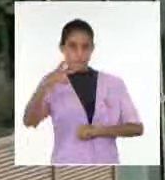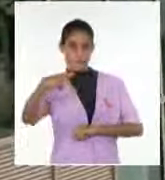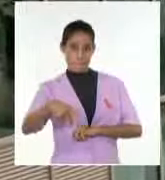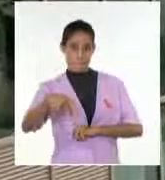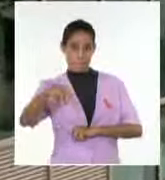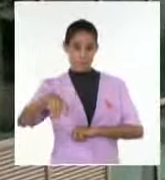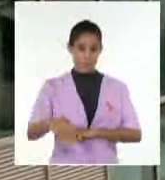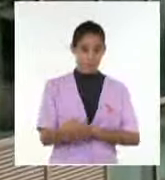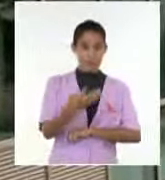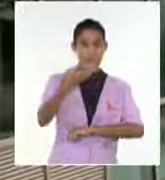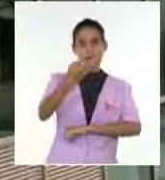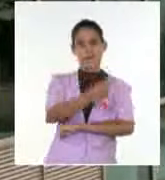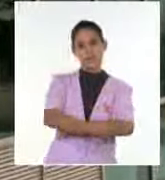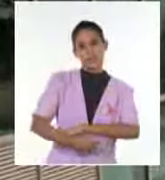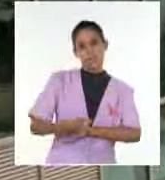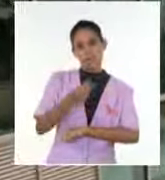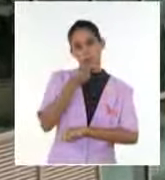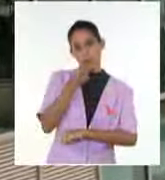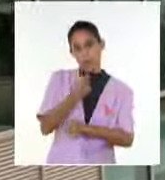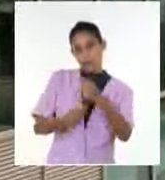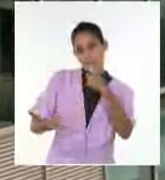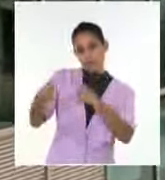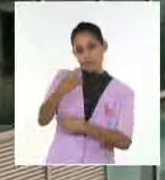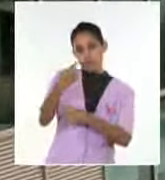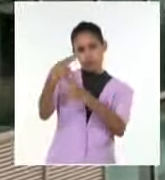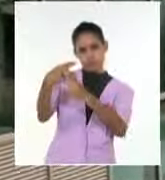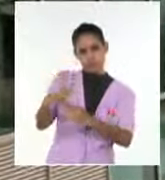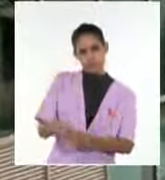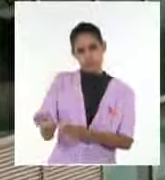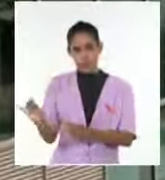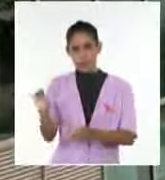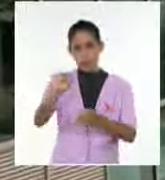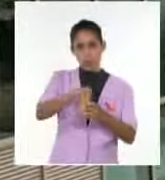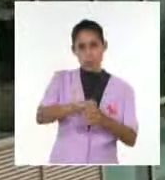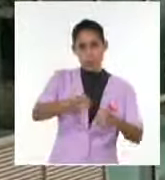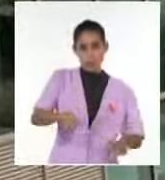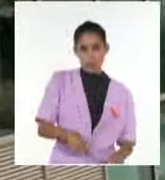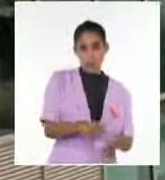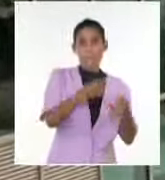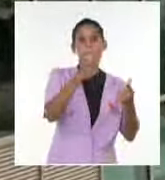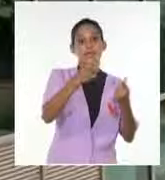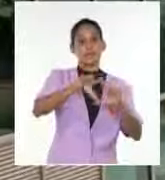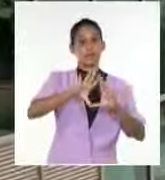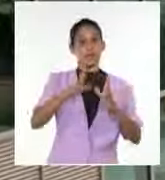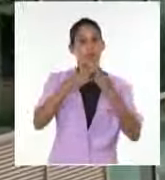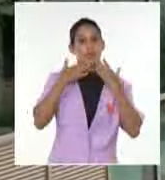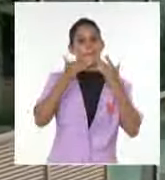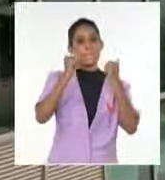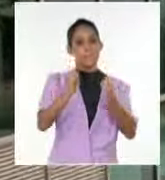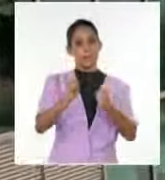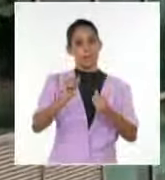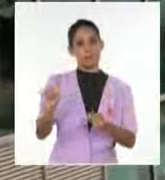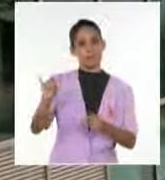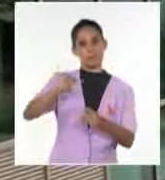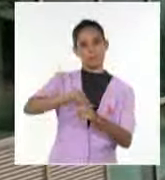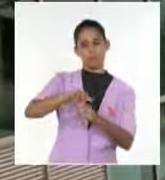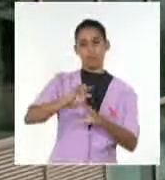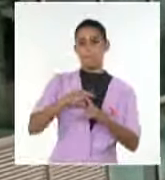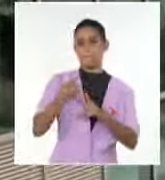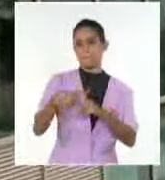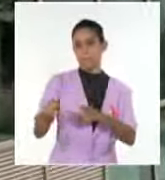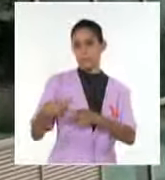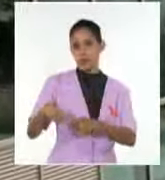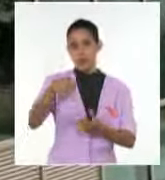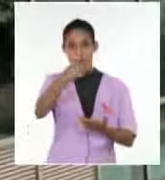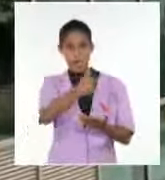en los pronósticos pueden cumplir y los otros, que nunca se descarta una sorpresa, también se pueden sumar. Desde aquí, desde la